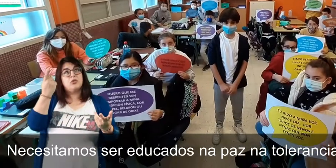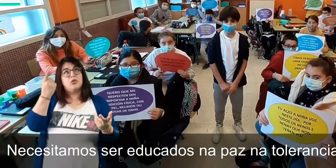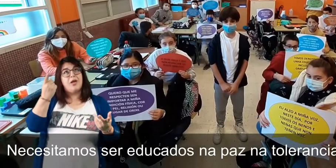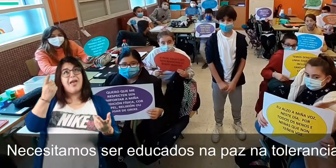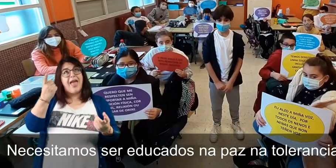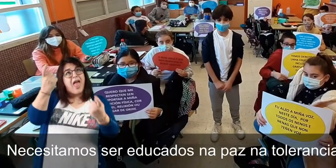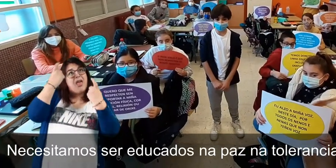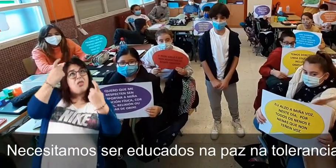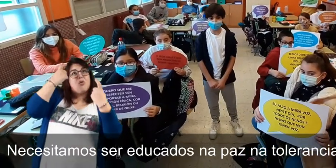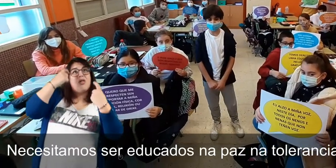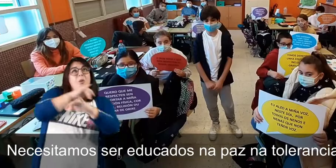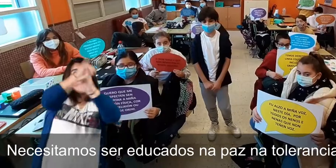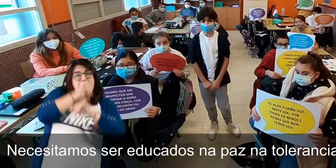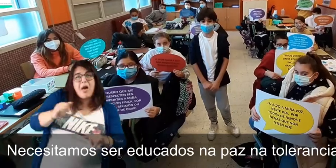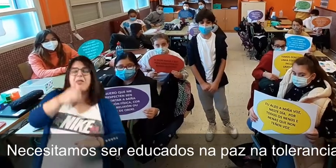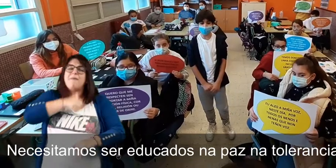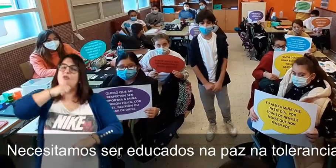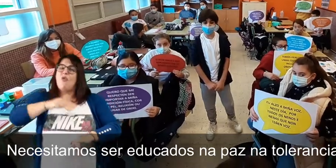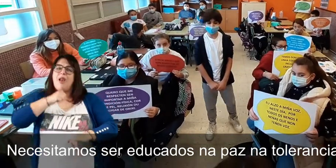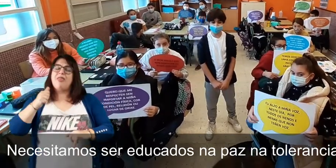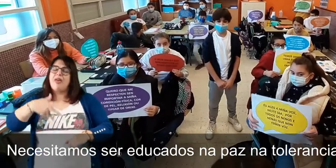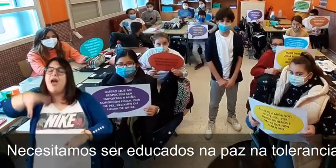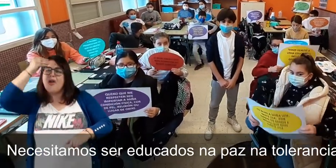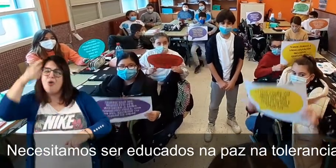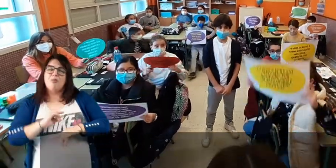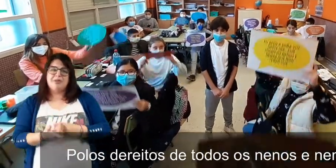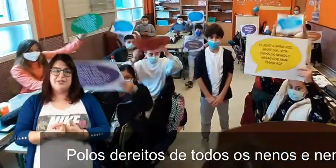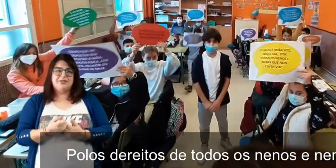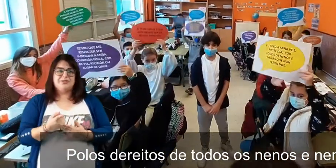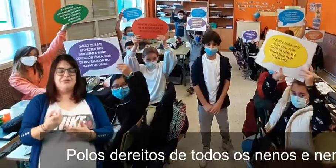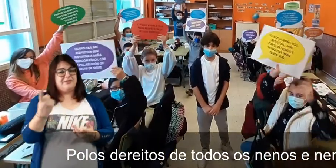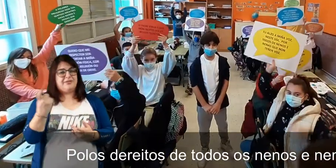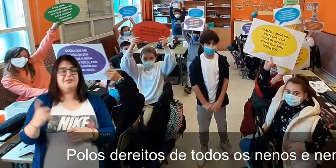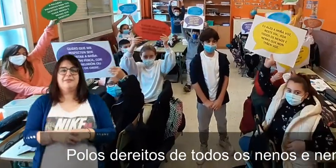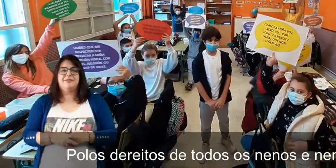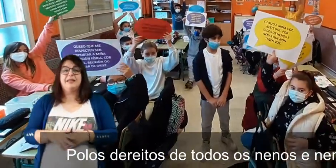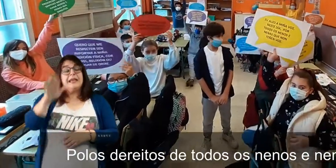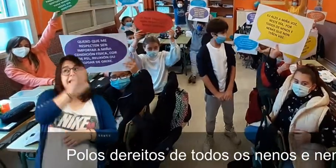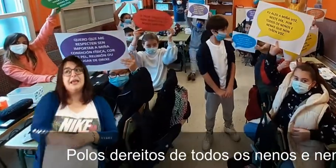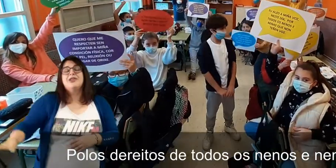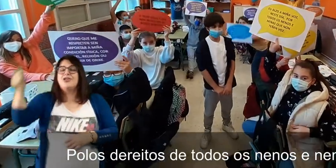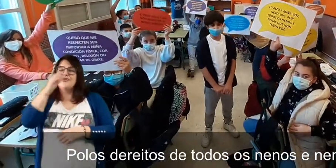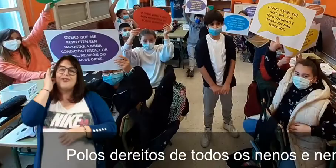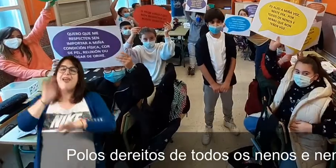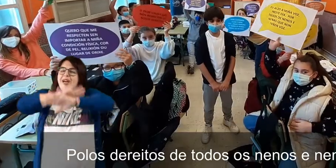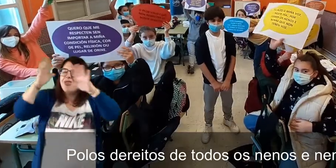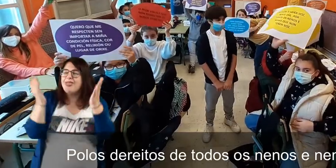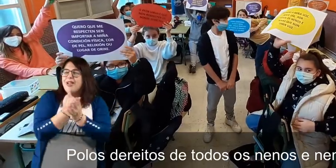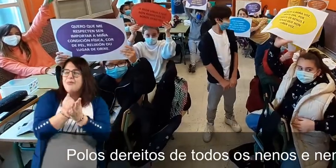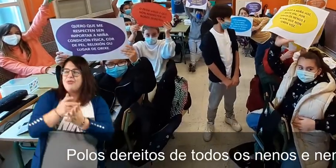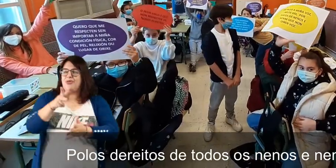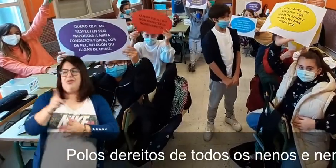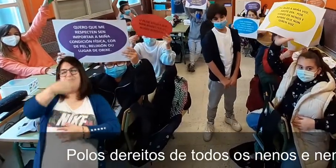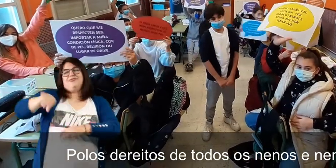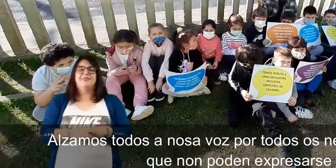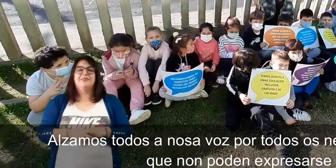Necesitamos ser educados na paz, na tolerancia e na comprensión. Polos dereitos de todas as nenas e nenas do